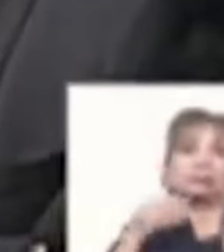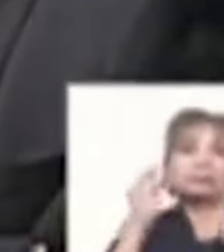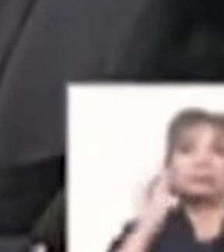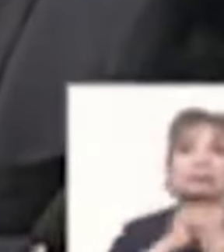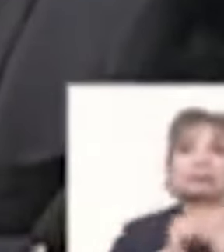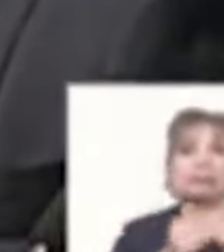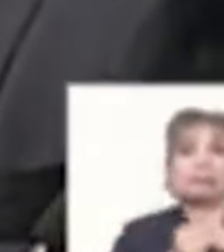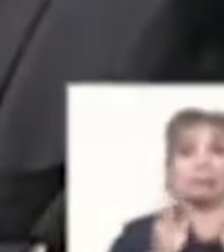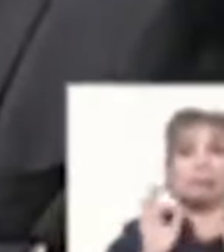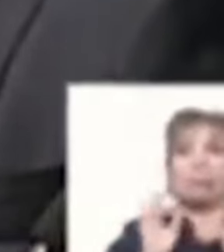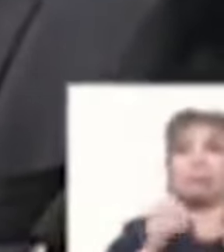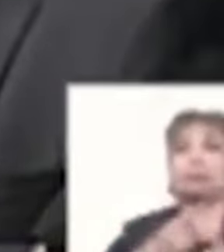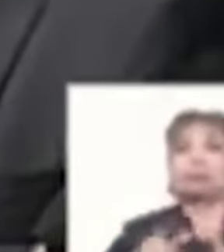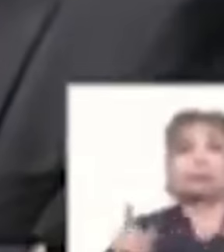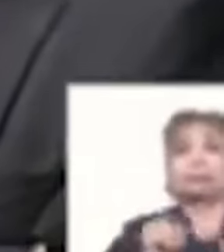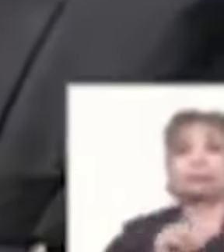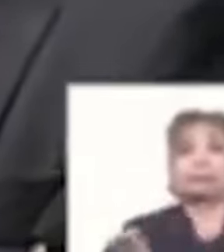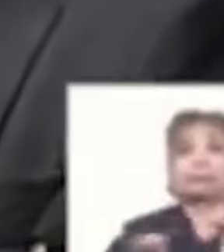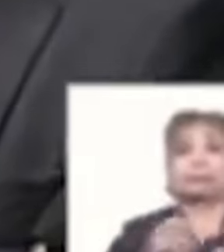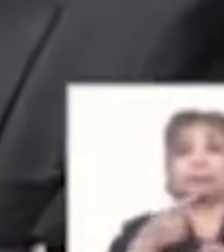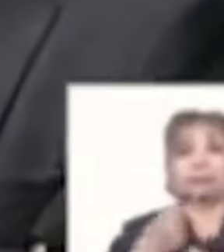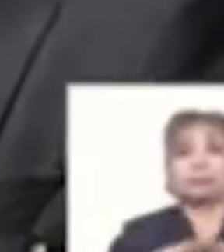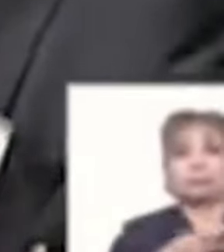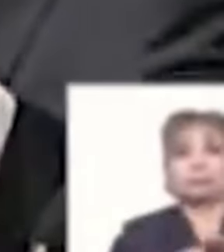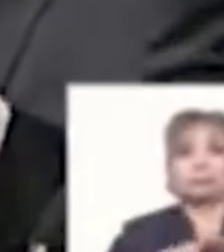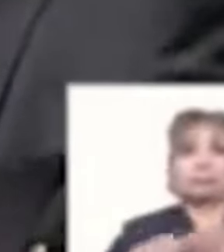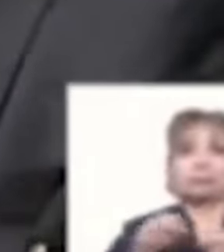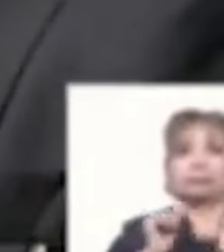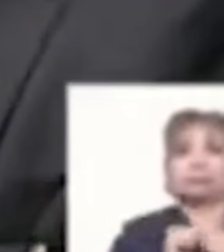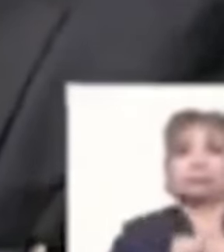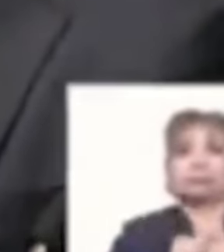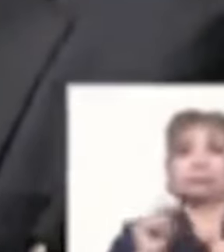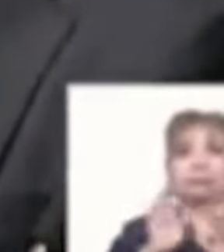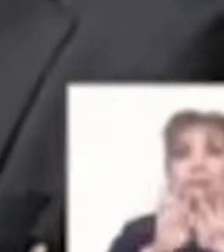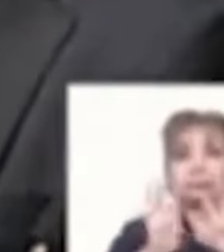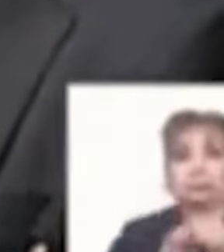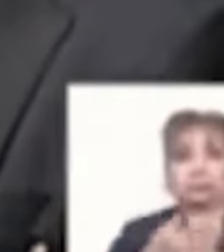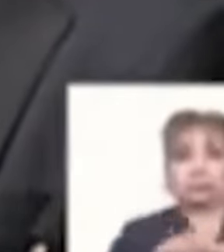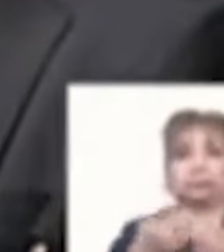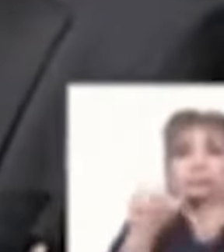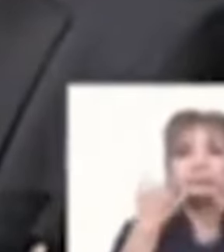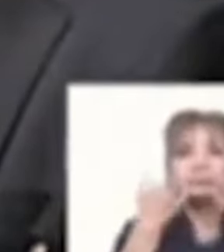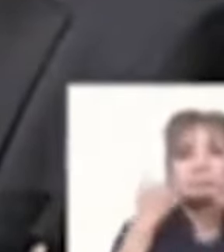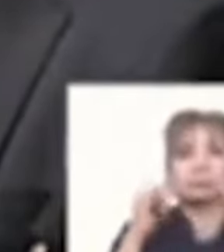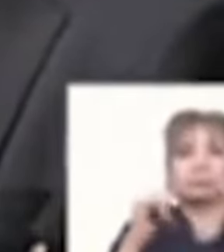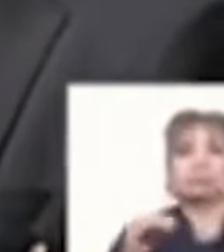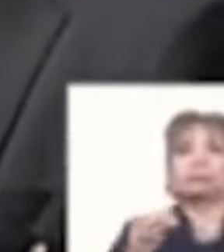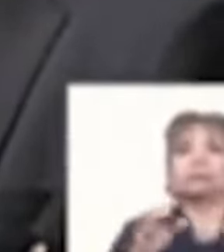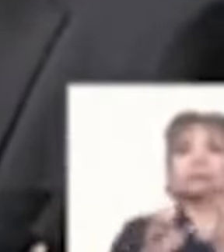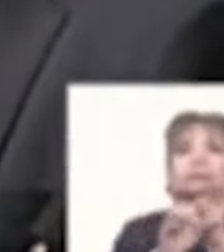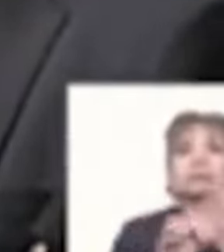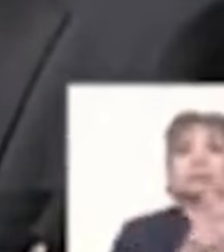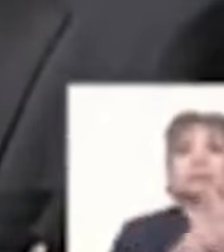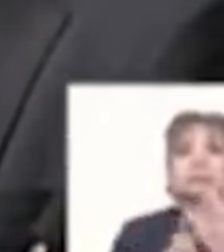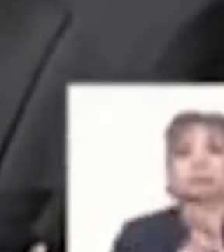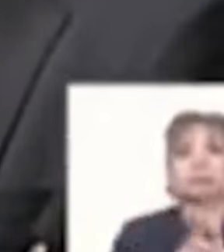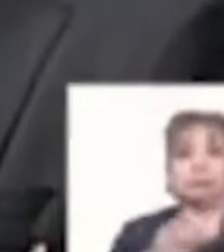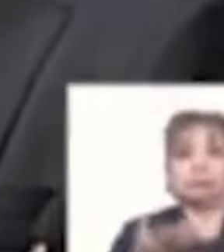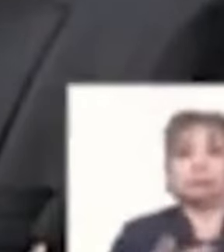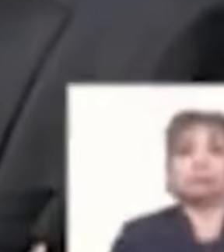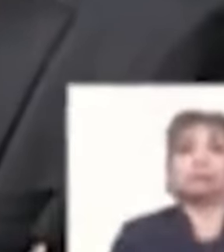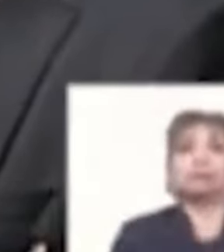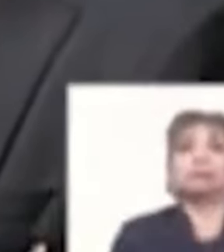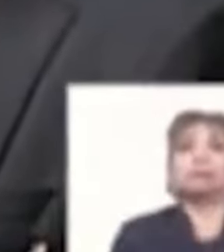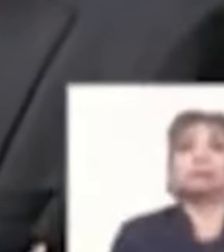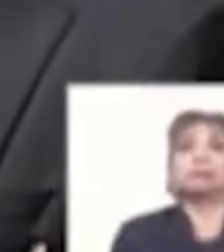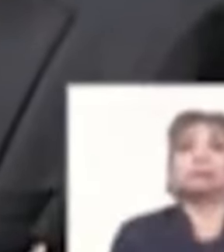opinión, pero lo que es un hecho indiscutible y no ha sido evaluado por el informe de la Subcomisión de Acusaciones Constitucionales es